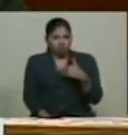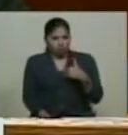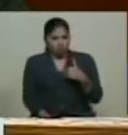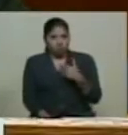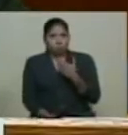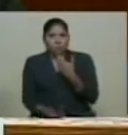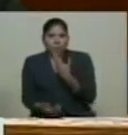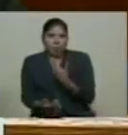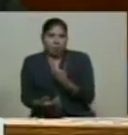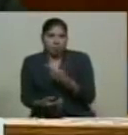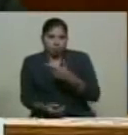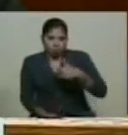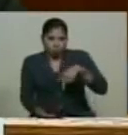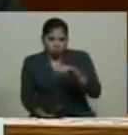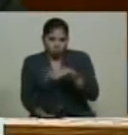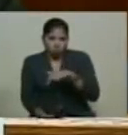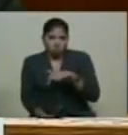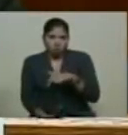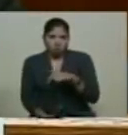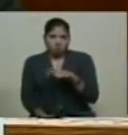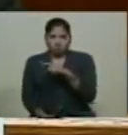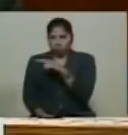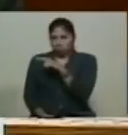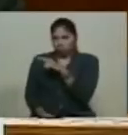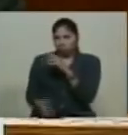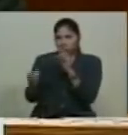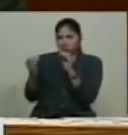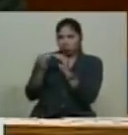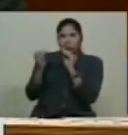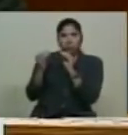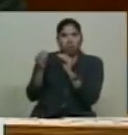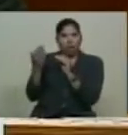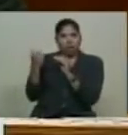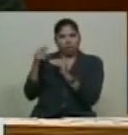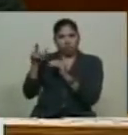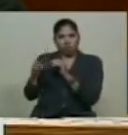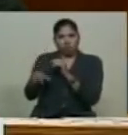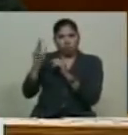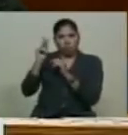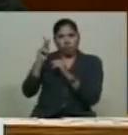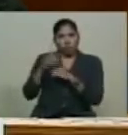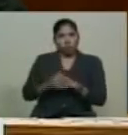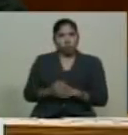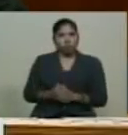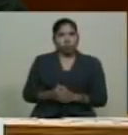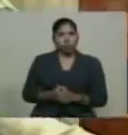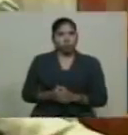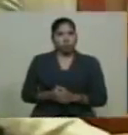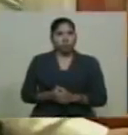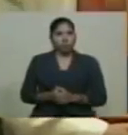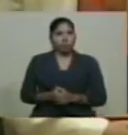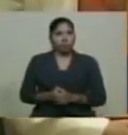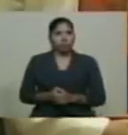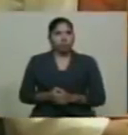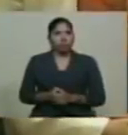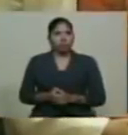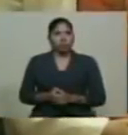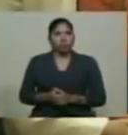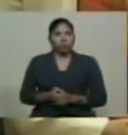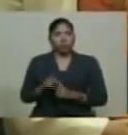poco a lo que compañero Earle expuso y nos